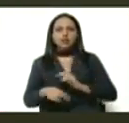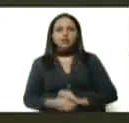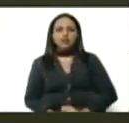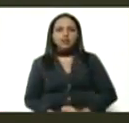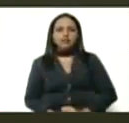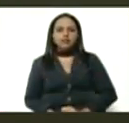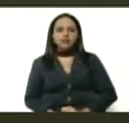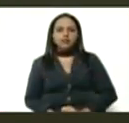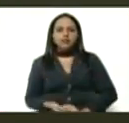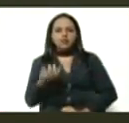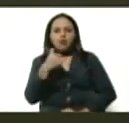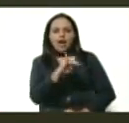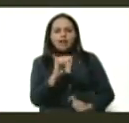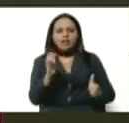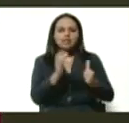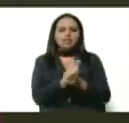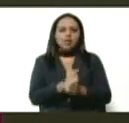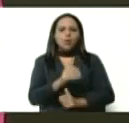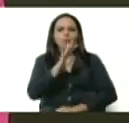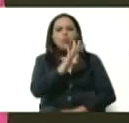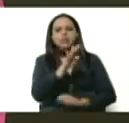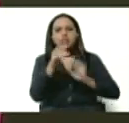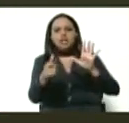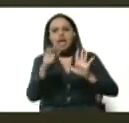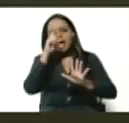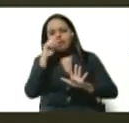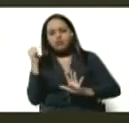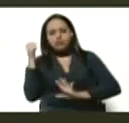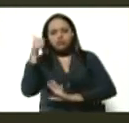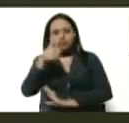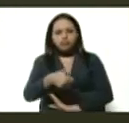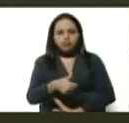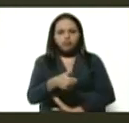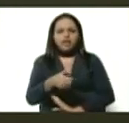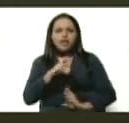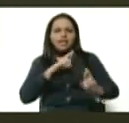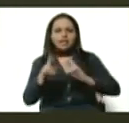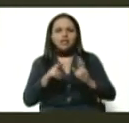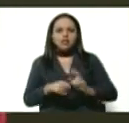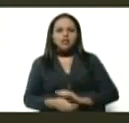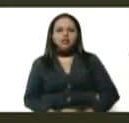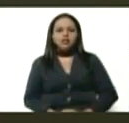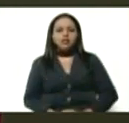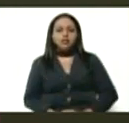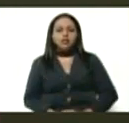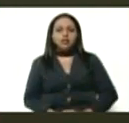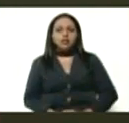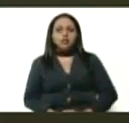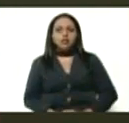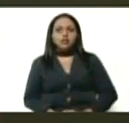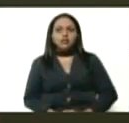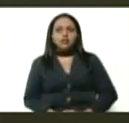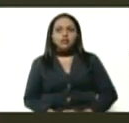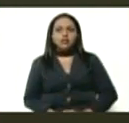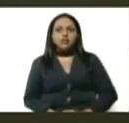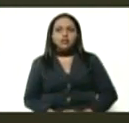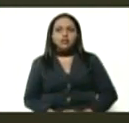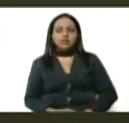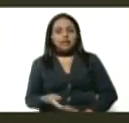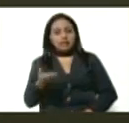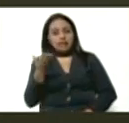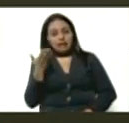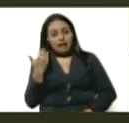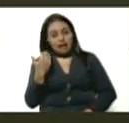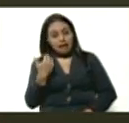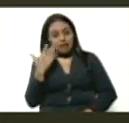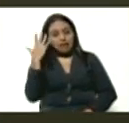cuando estamos alcanzando 46 años de esta relación y que muy recientemente, desde la juventud de la